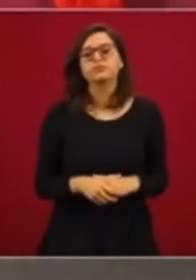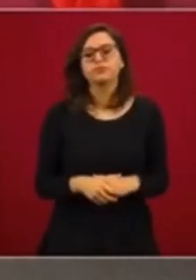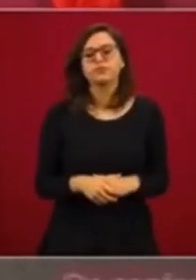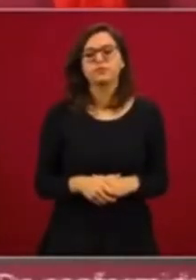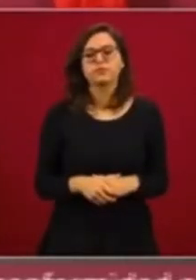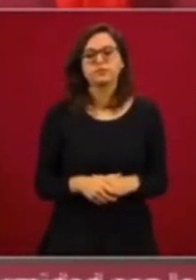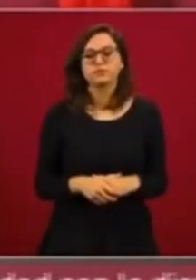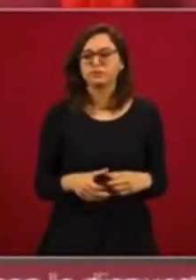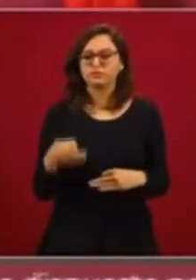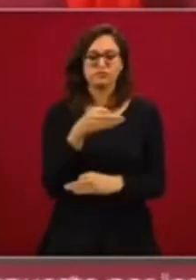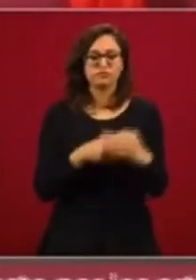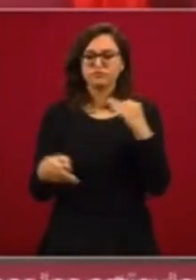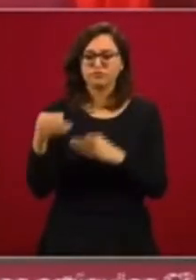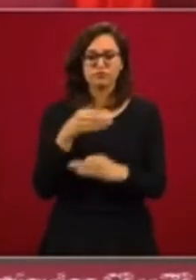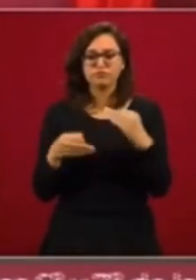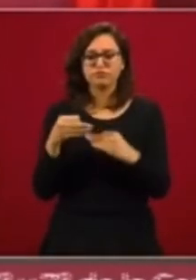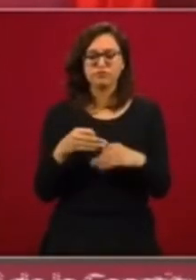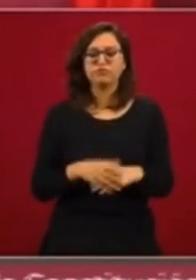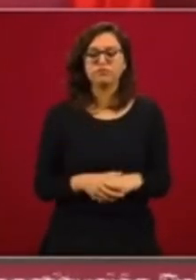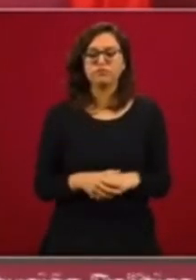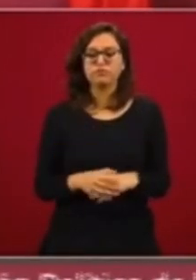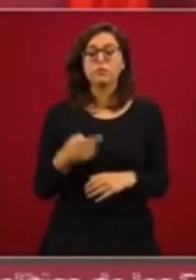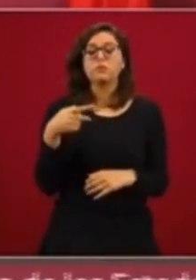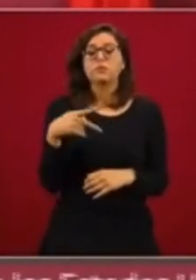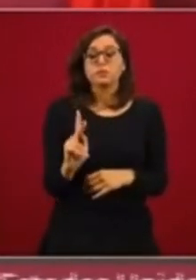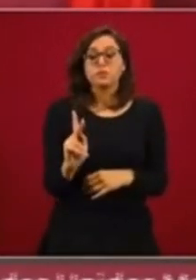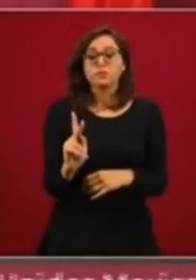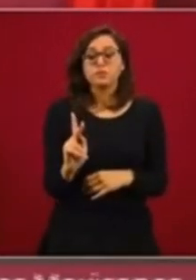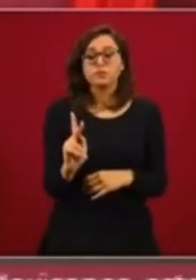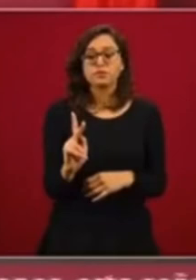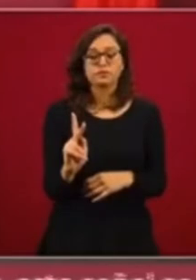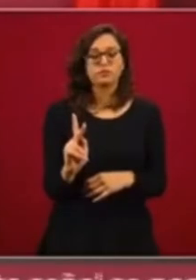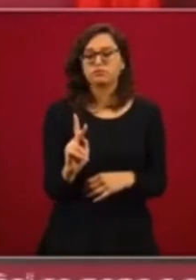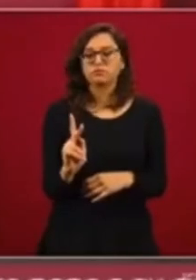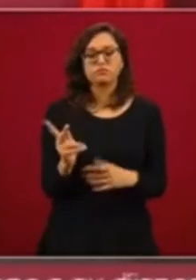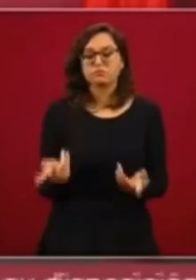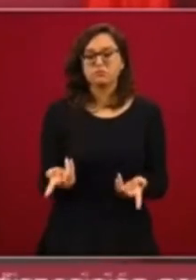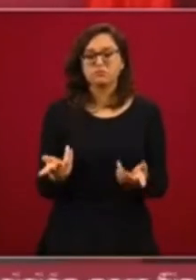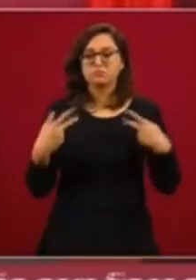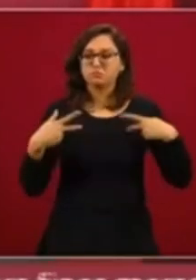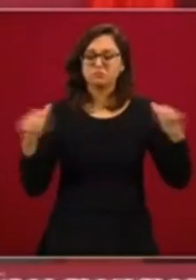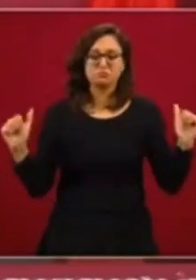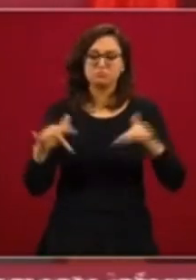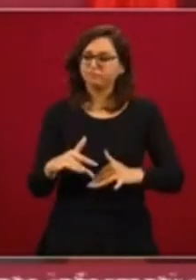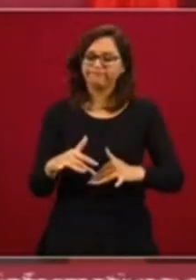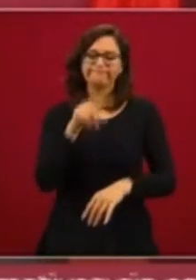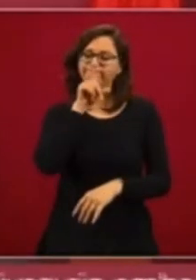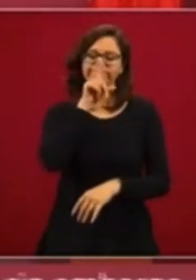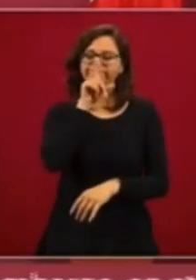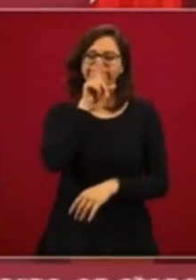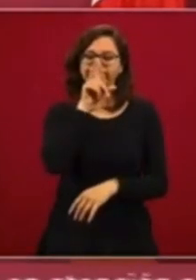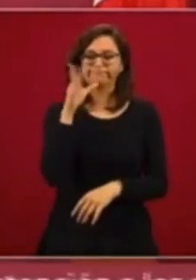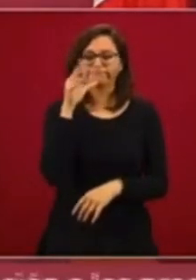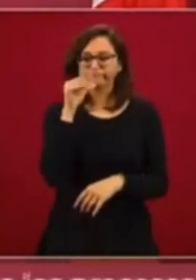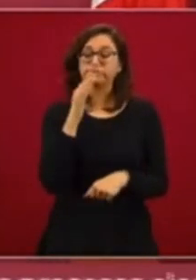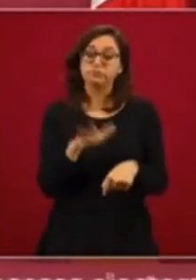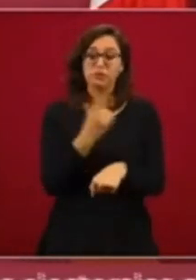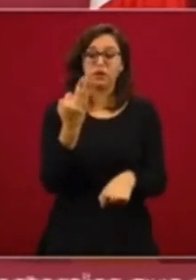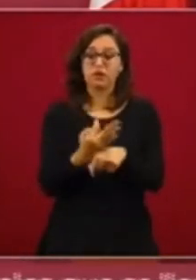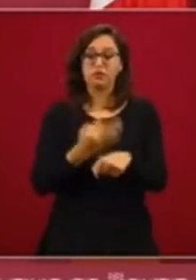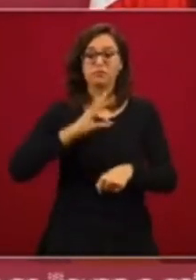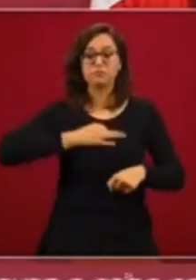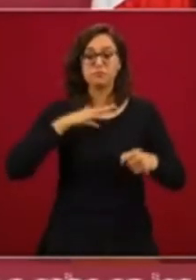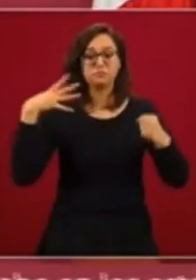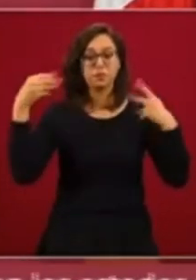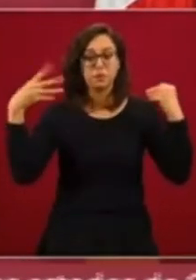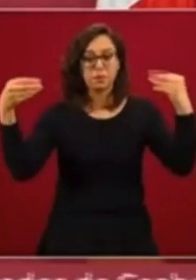Vamos a llevar a cabo toda la ceremonia, solo que no va a haber participación de los ciudadanos por la pandemia.